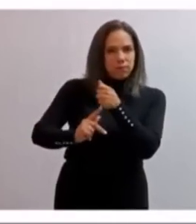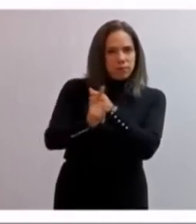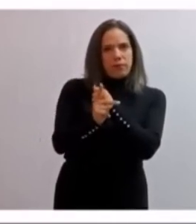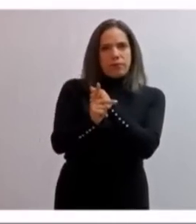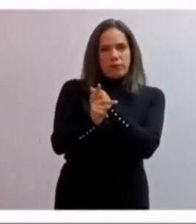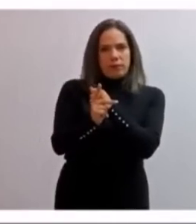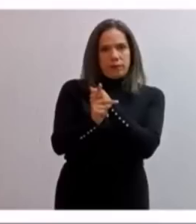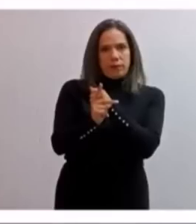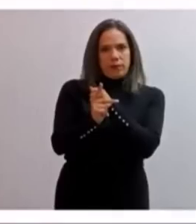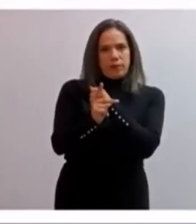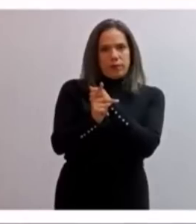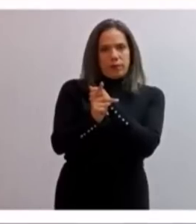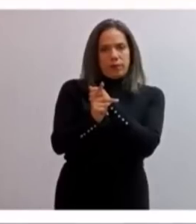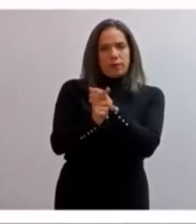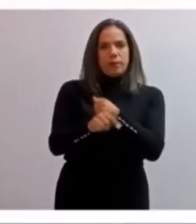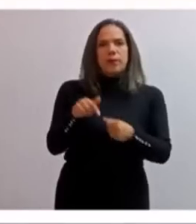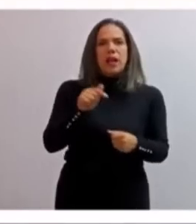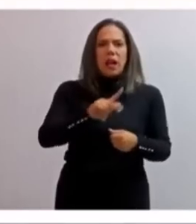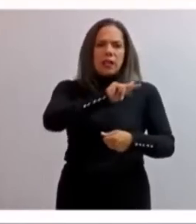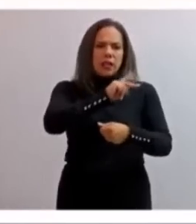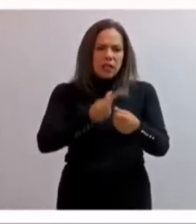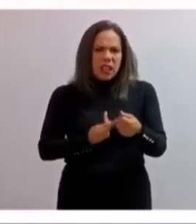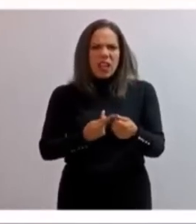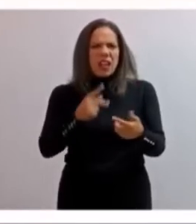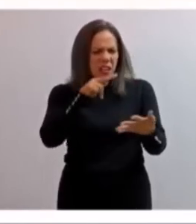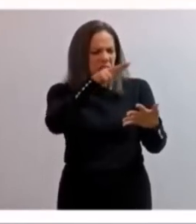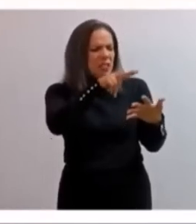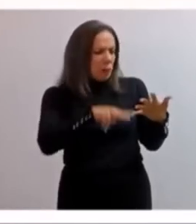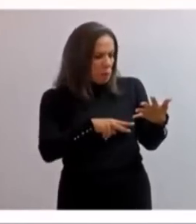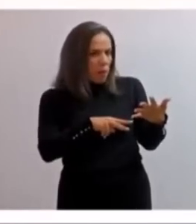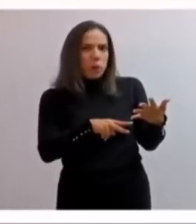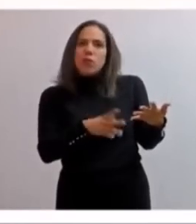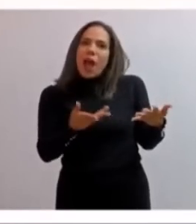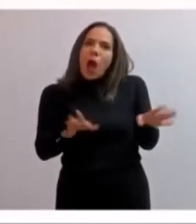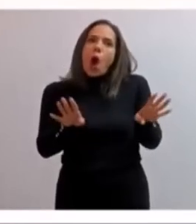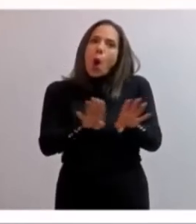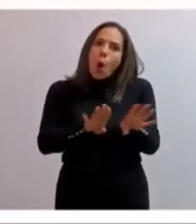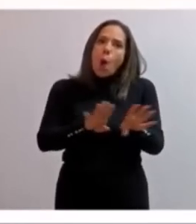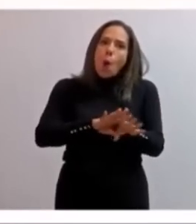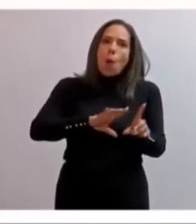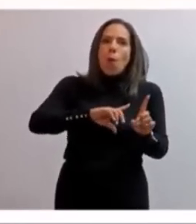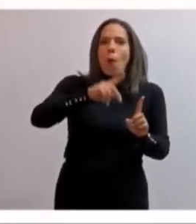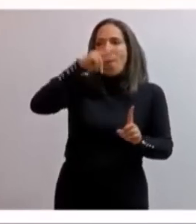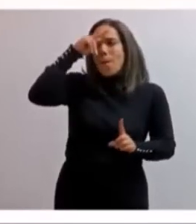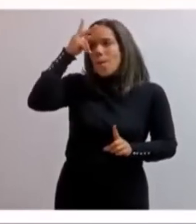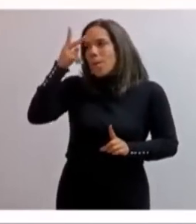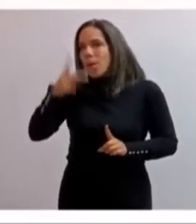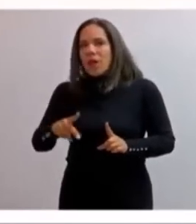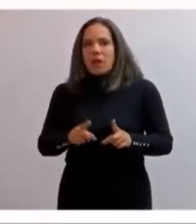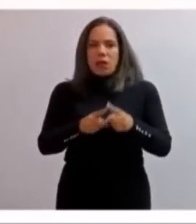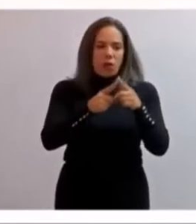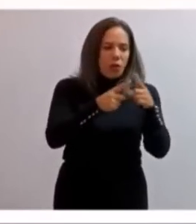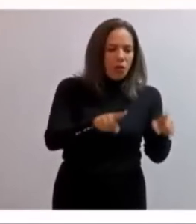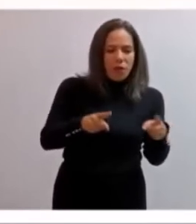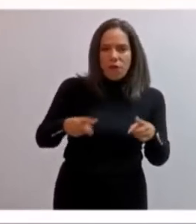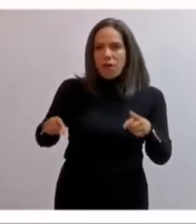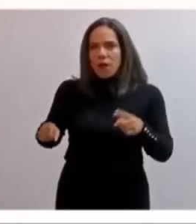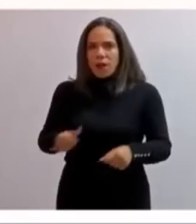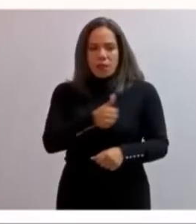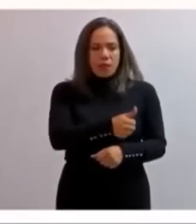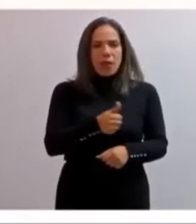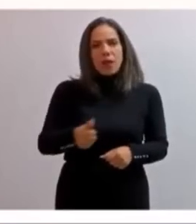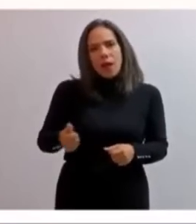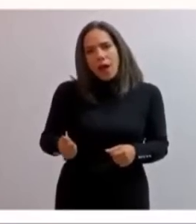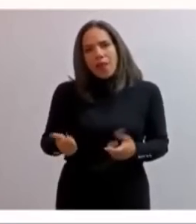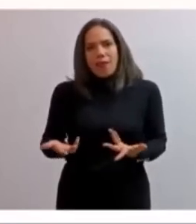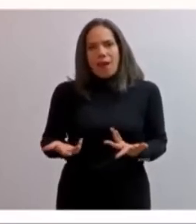se reconoce los diversos Méxicos, o sea, la complejidad que tiene nuestro país, la complejidad en identidades,